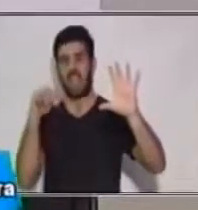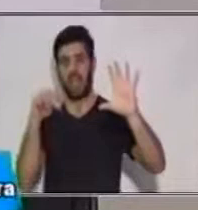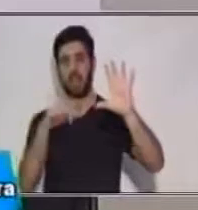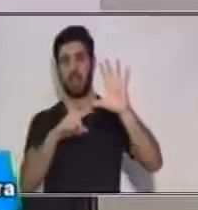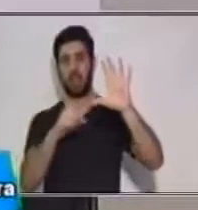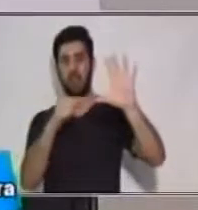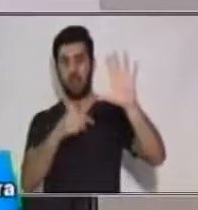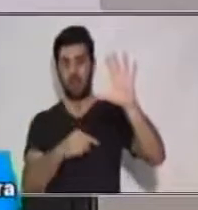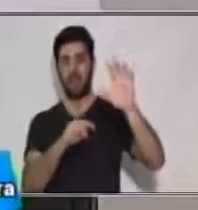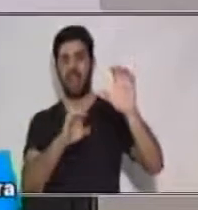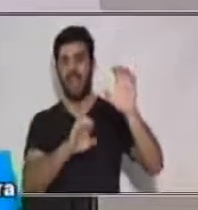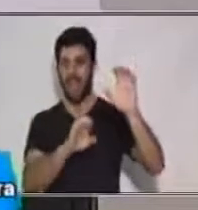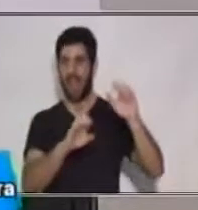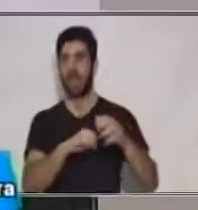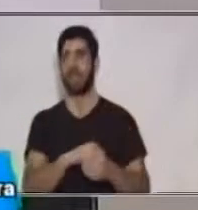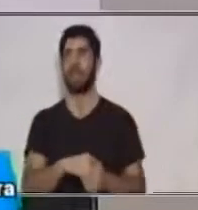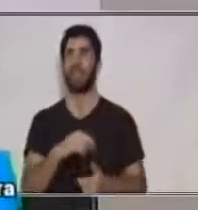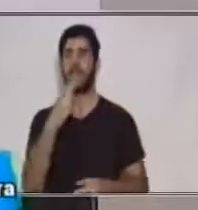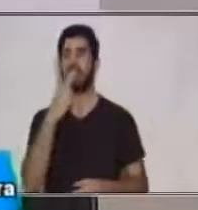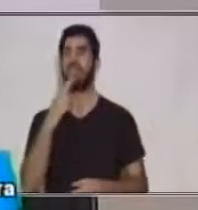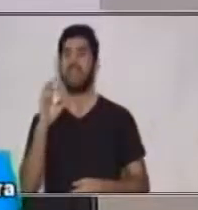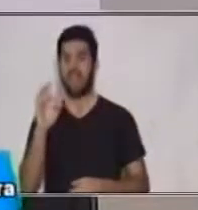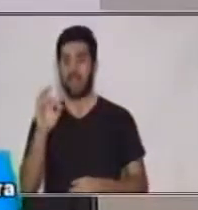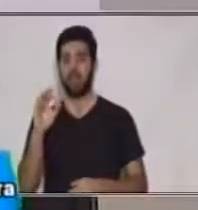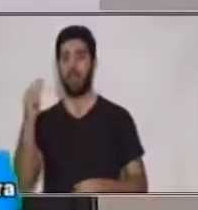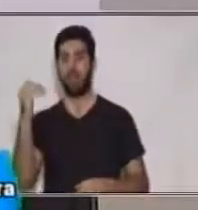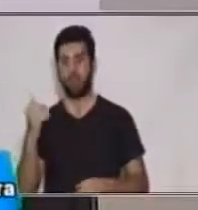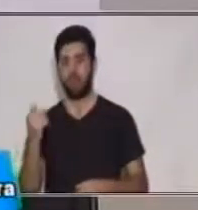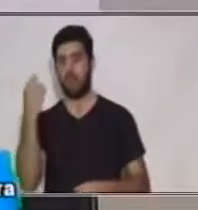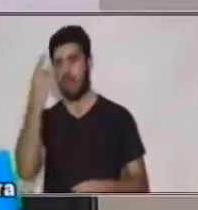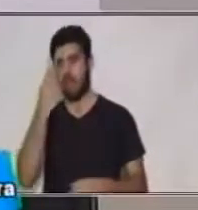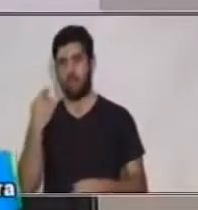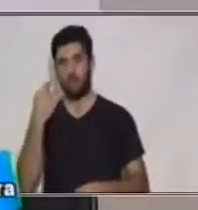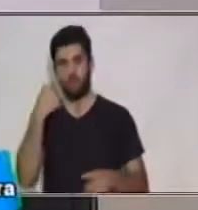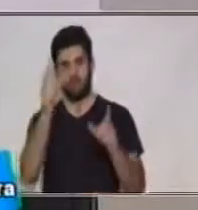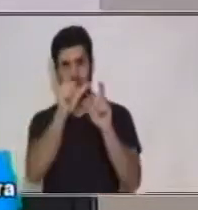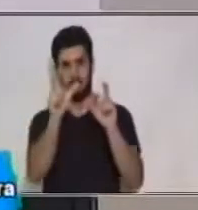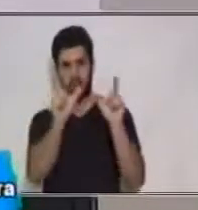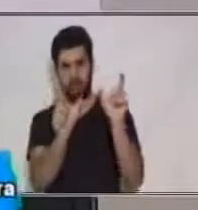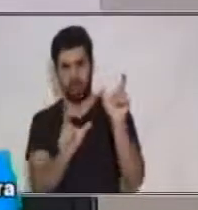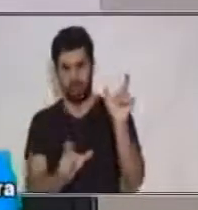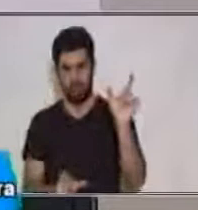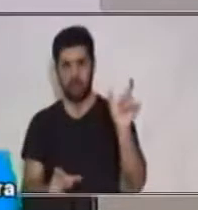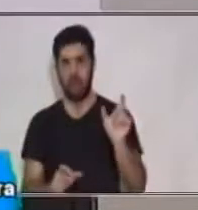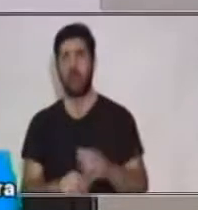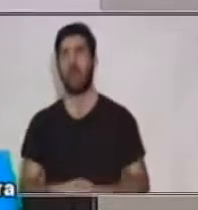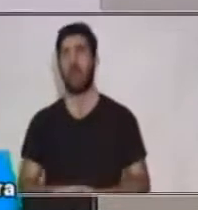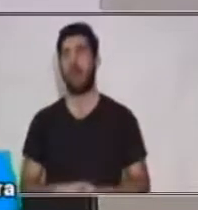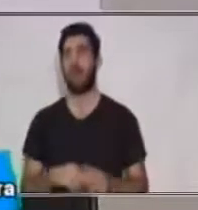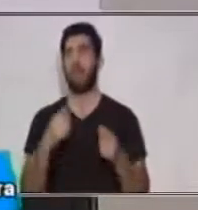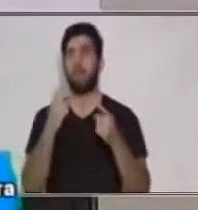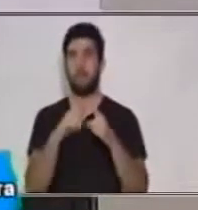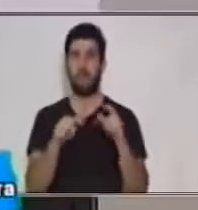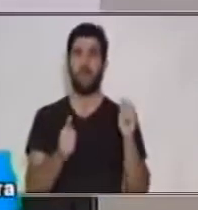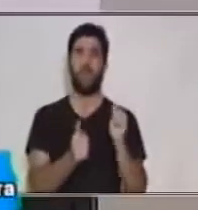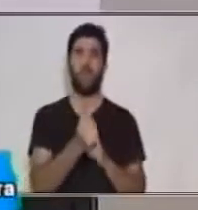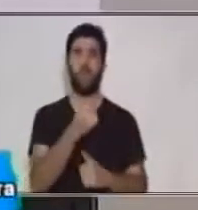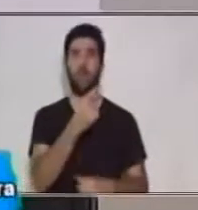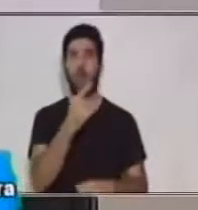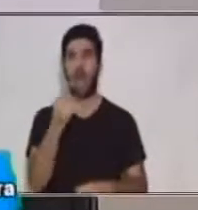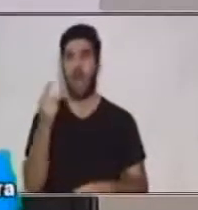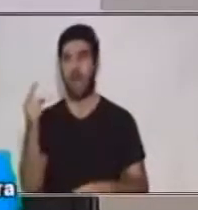hijo y la S. Te asustas al ver esa palabra así desordenada, pero cada una